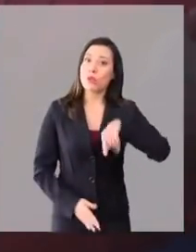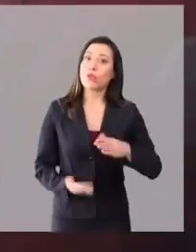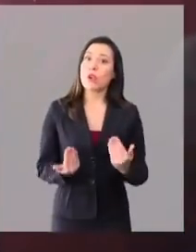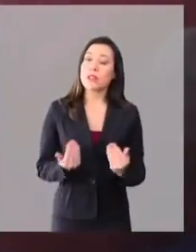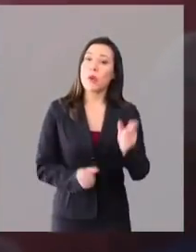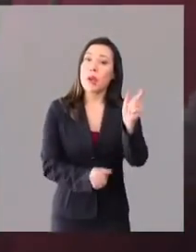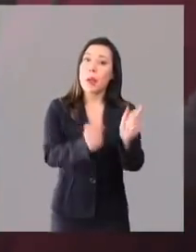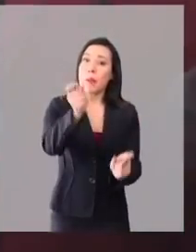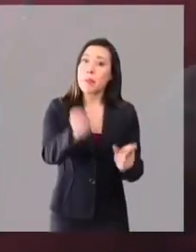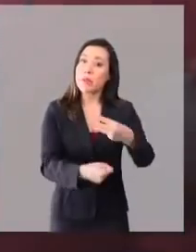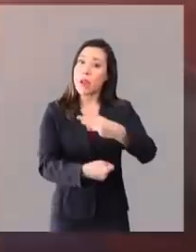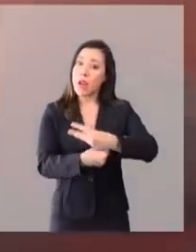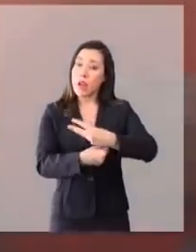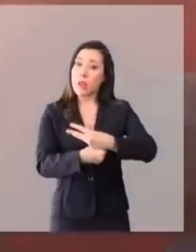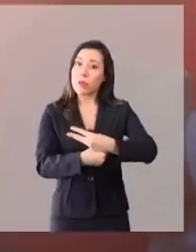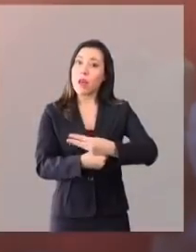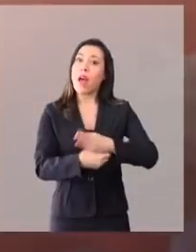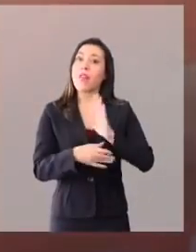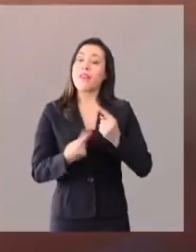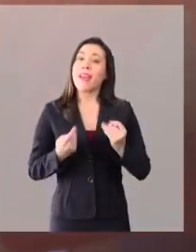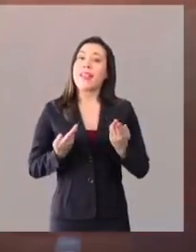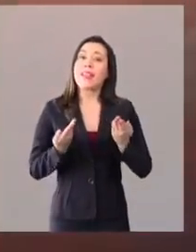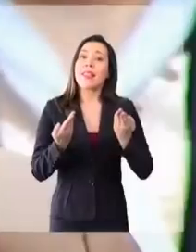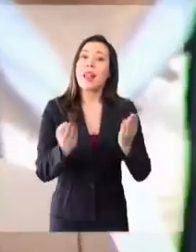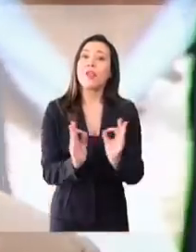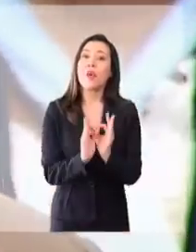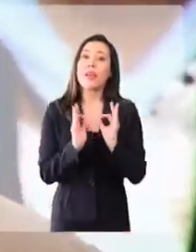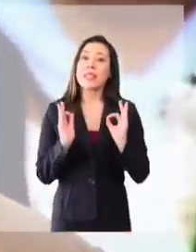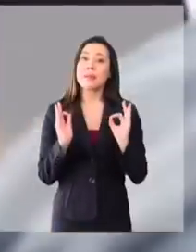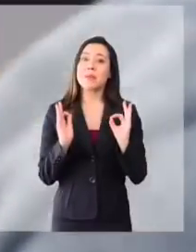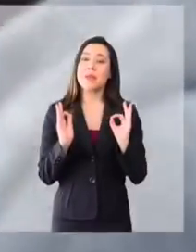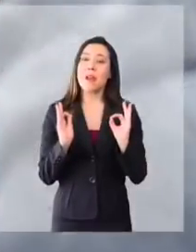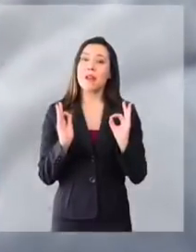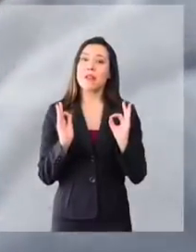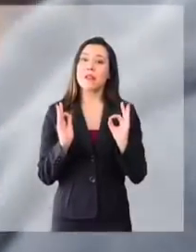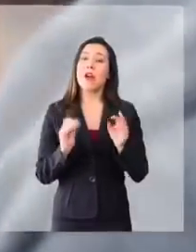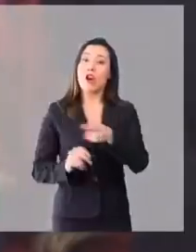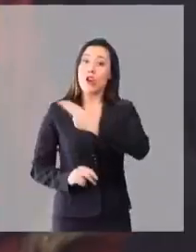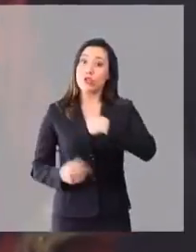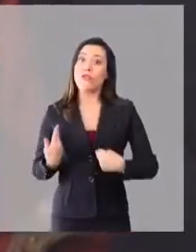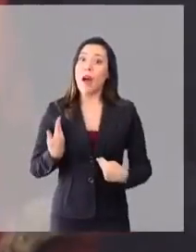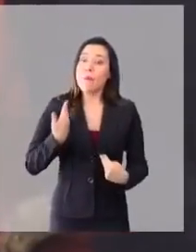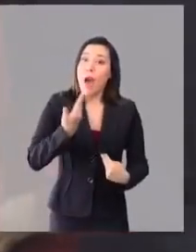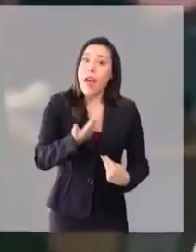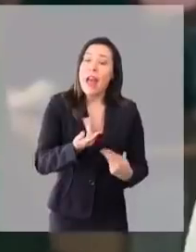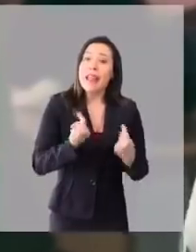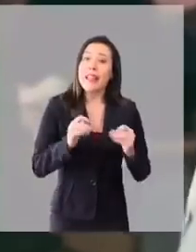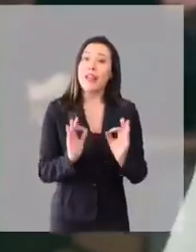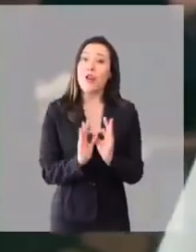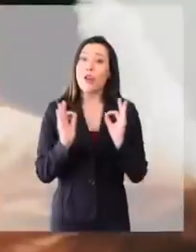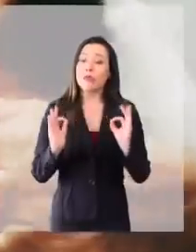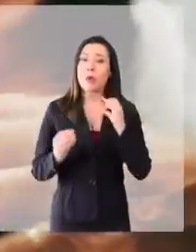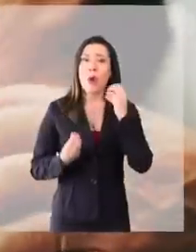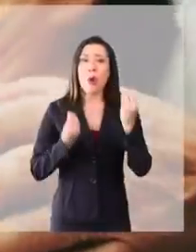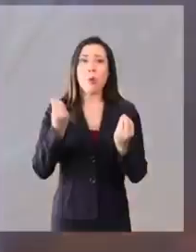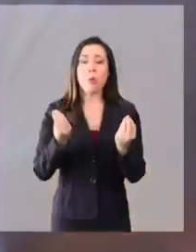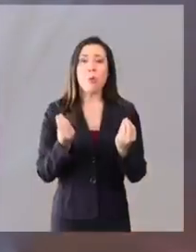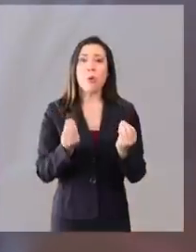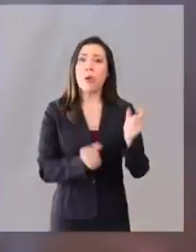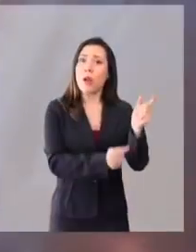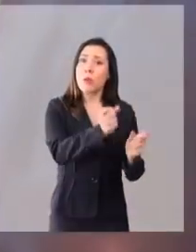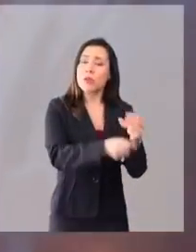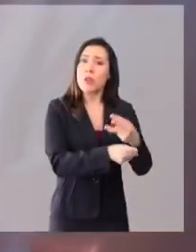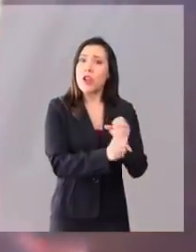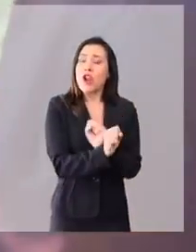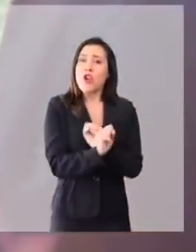Necesitamos que las personas mayores tengan una atención preferencial. Y le vamos a dar ese trato preferente. Porque por supuesto que no tienen